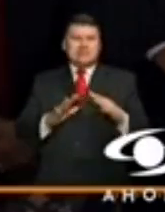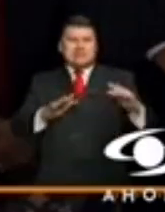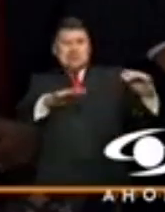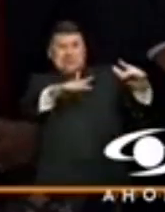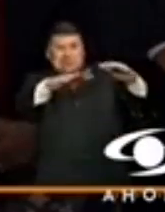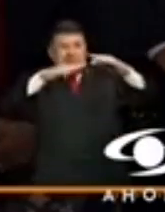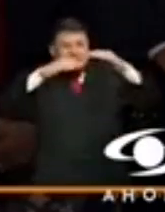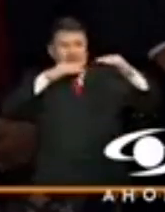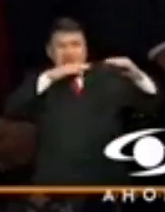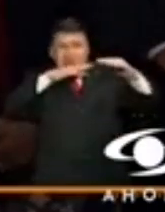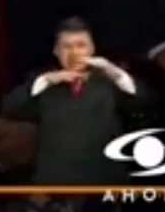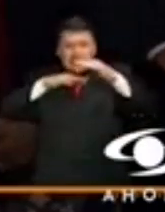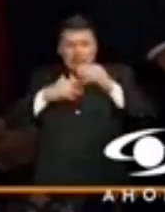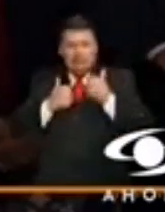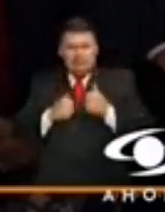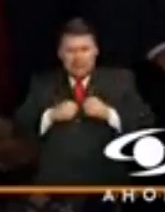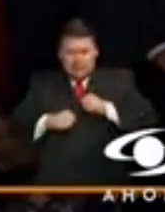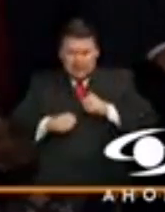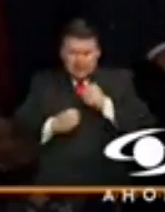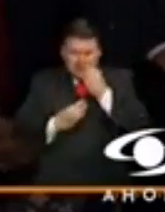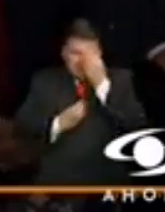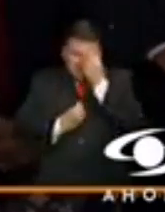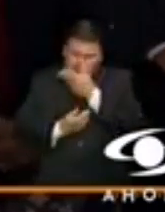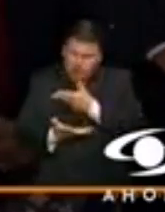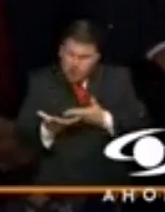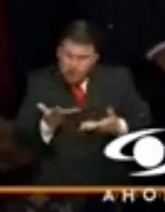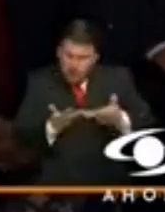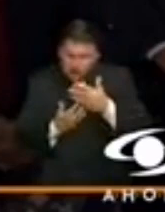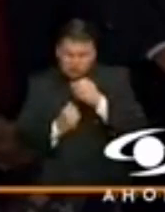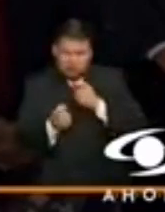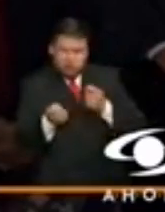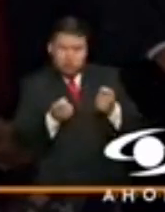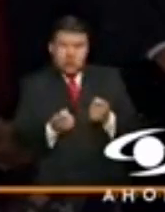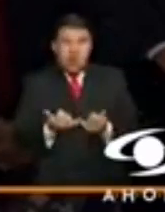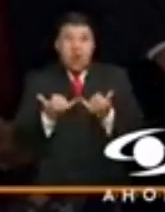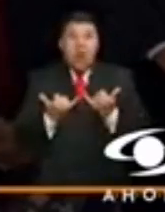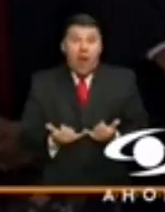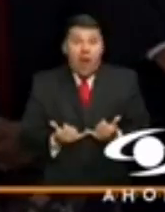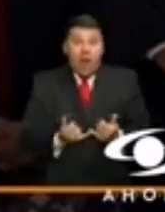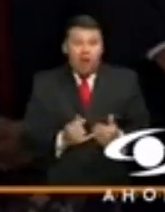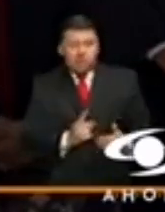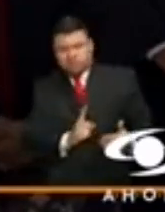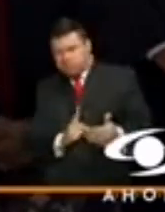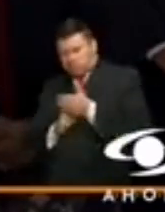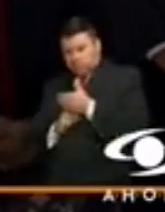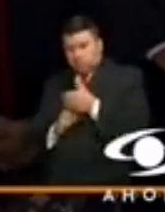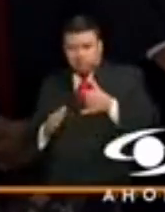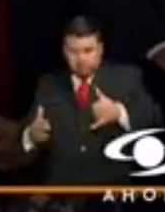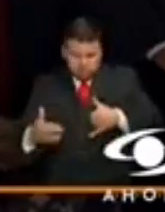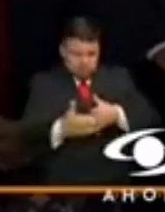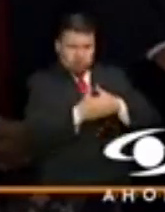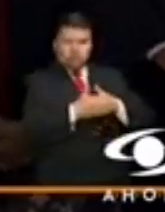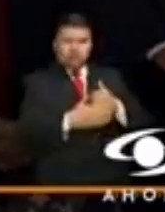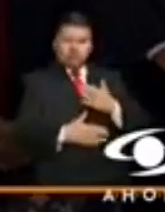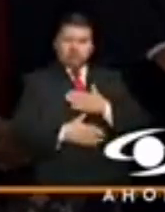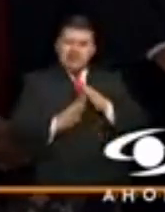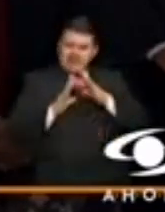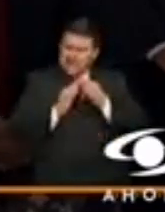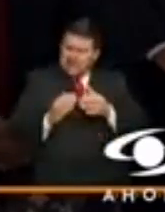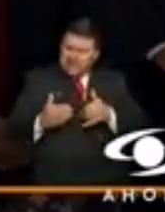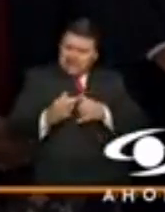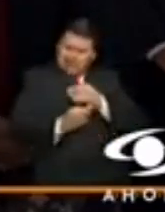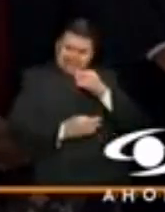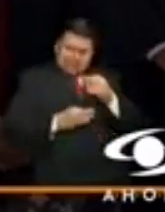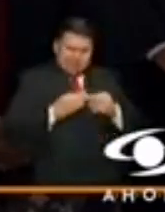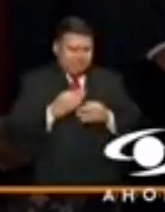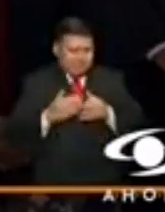pandemia si actuamos con valores compartidos. Es el momento de protegernos para proteger a nuestros seres